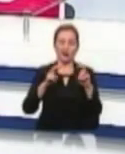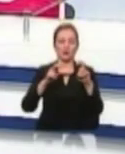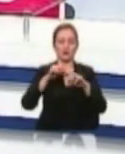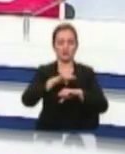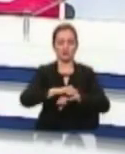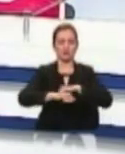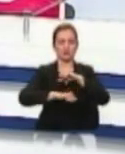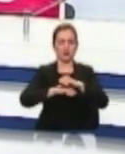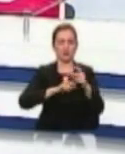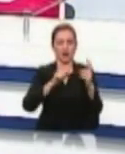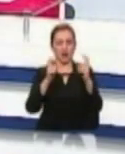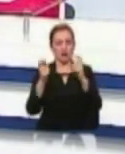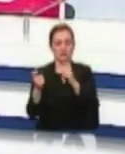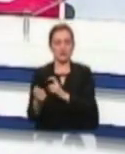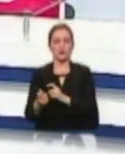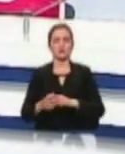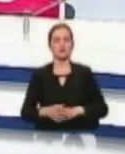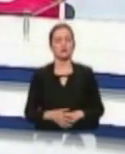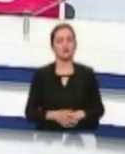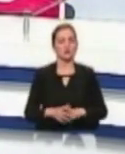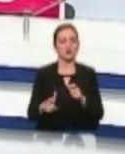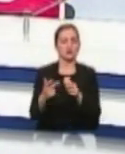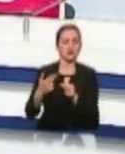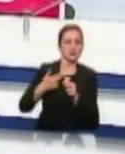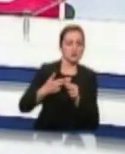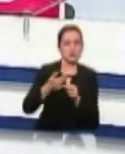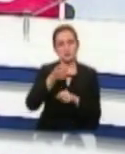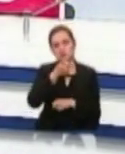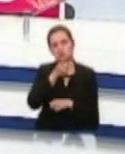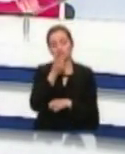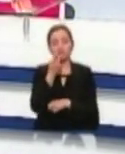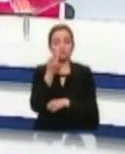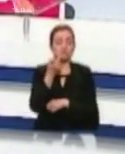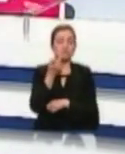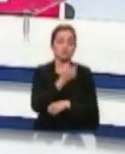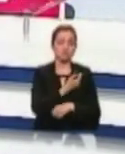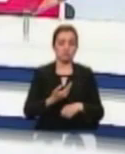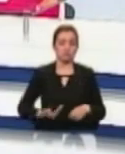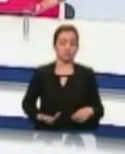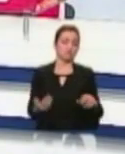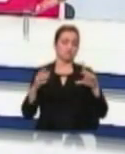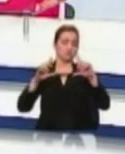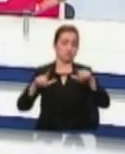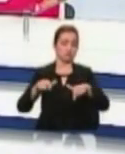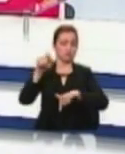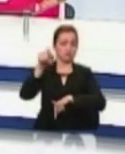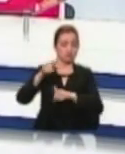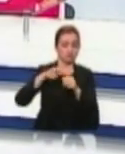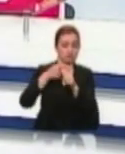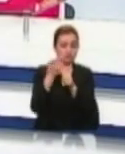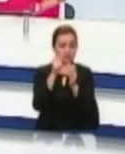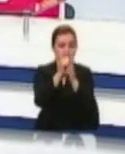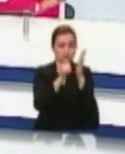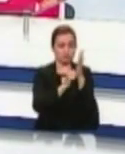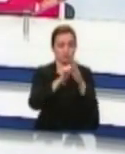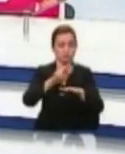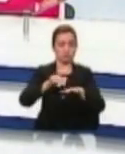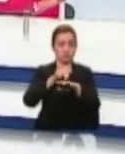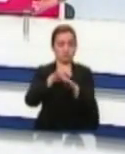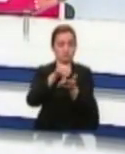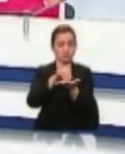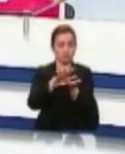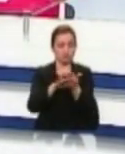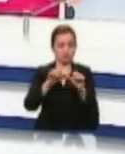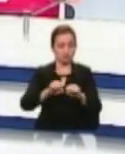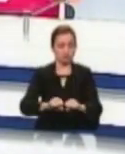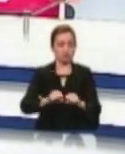Ejecutivo 660, los panelistas concordaron en que el presidente Lenín Moreno debe priorizar una agenda nacional.